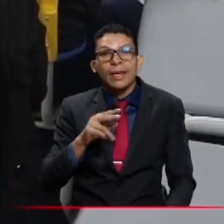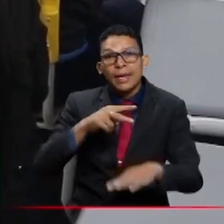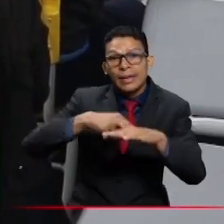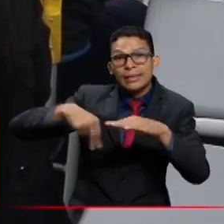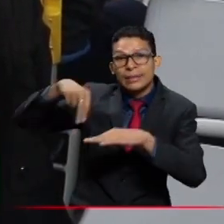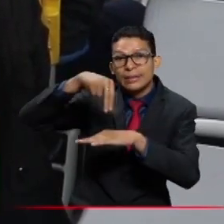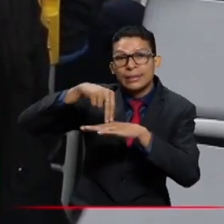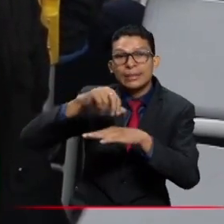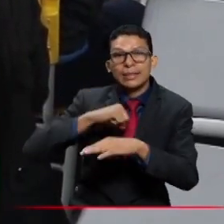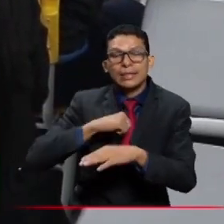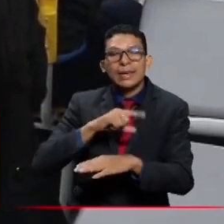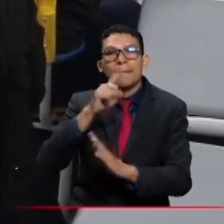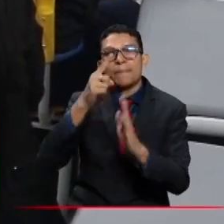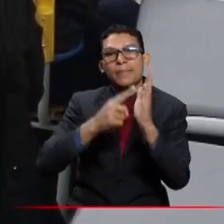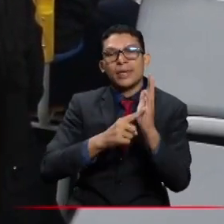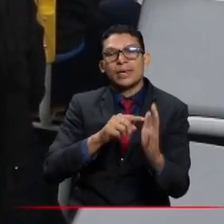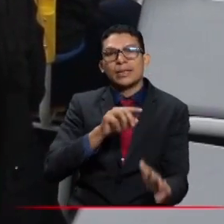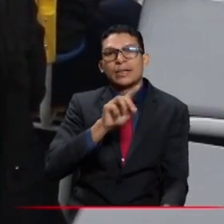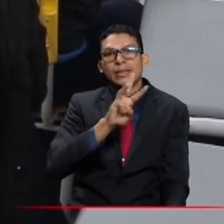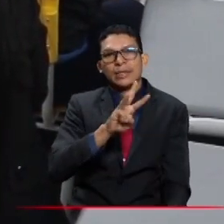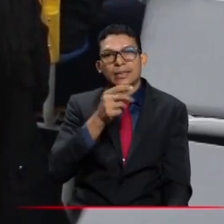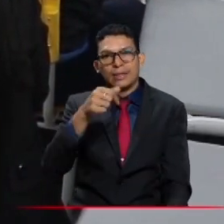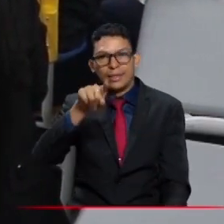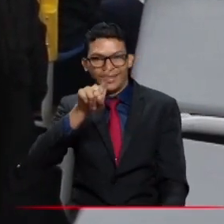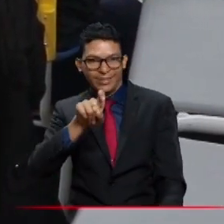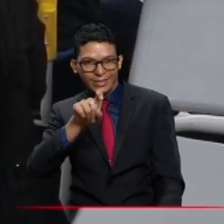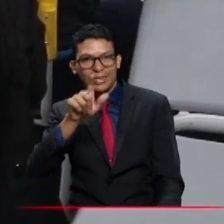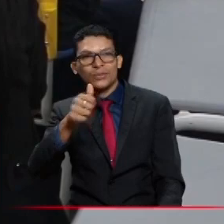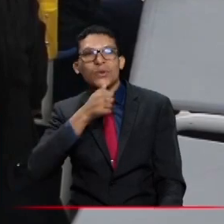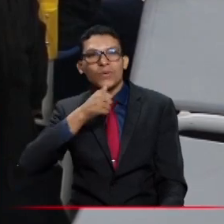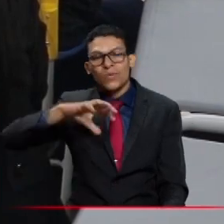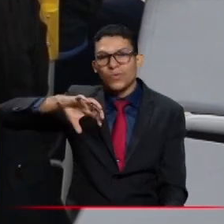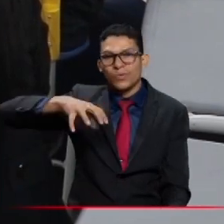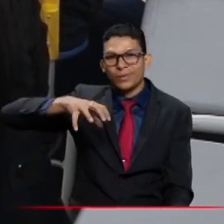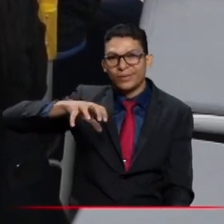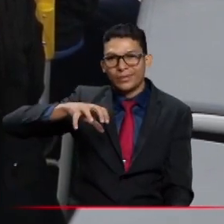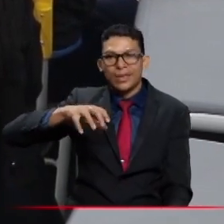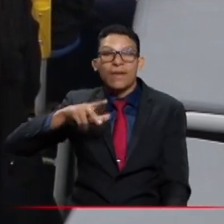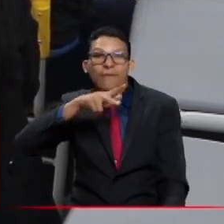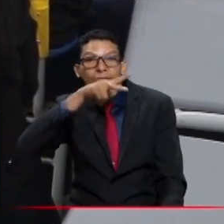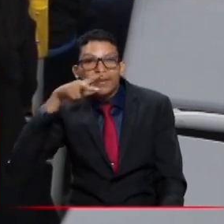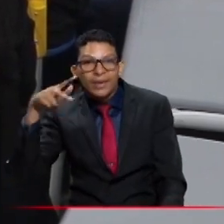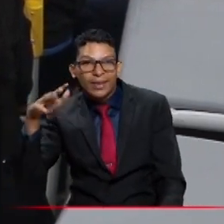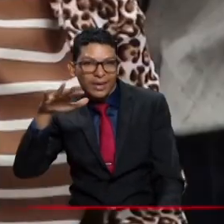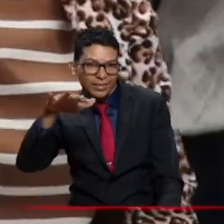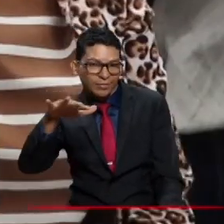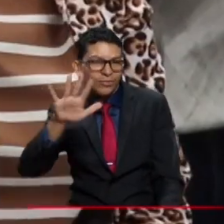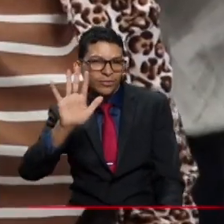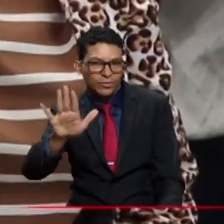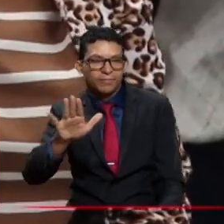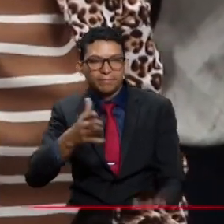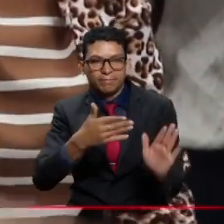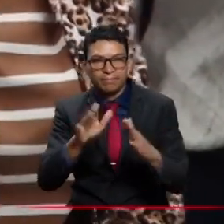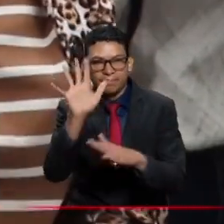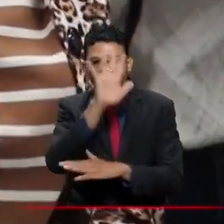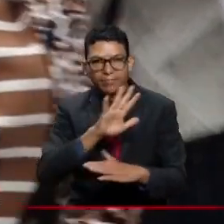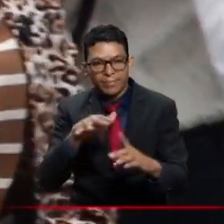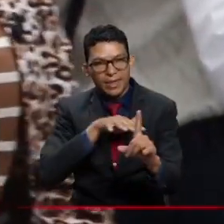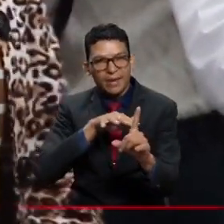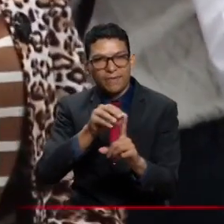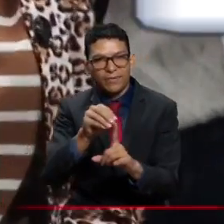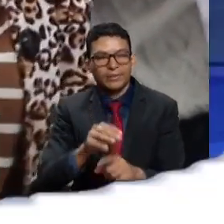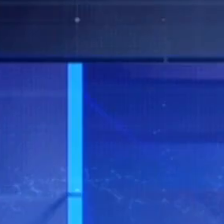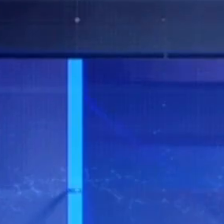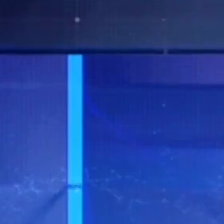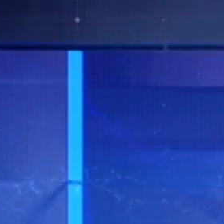existen 1.316 acueductos rurales y comunitarios que serán impactados por el Plan Departamental de Aguas.